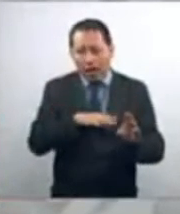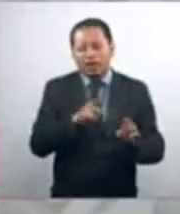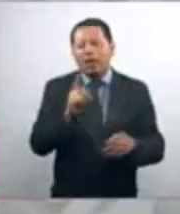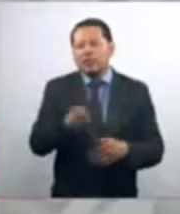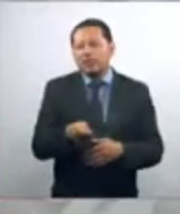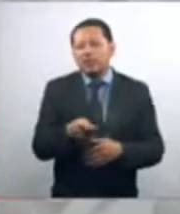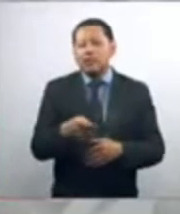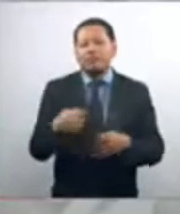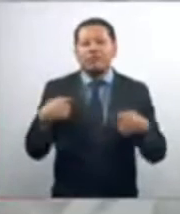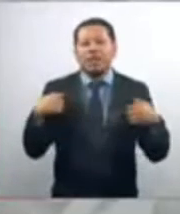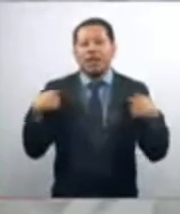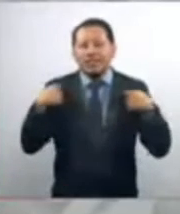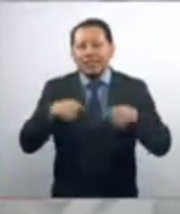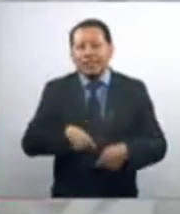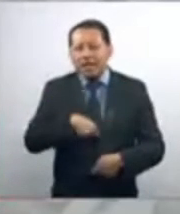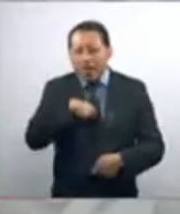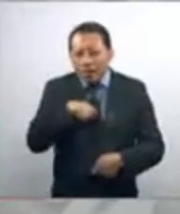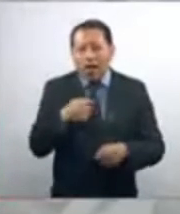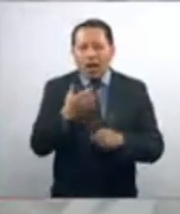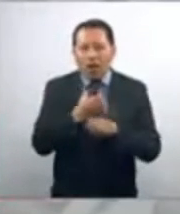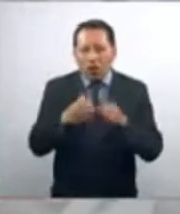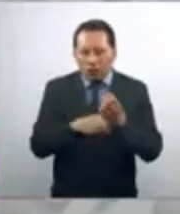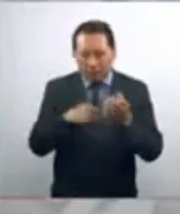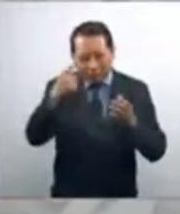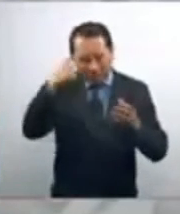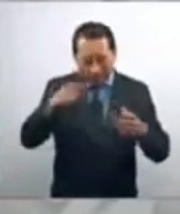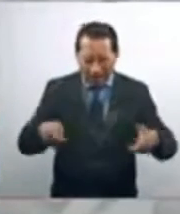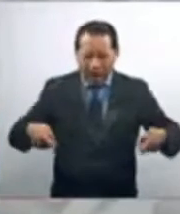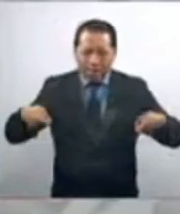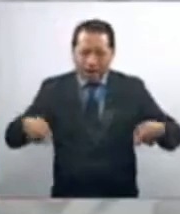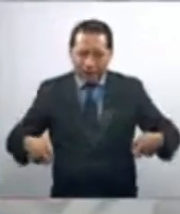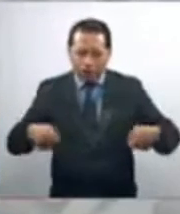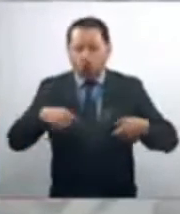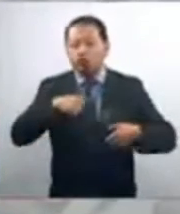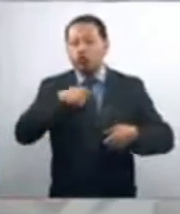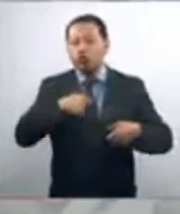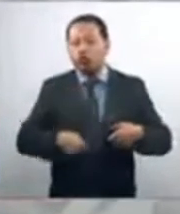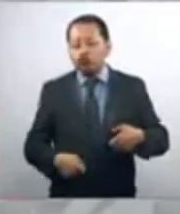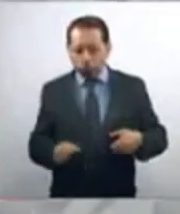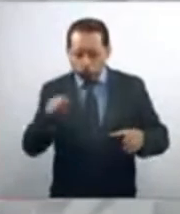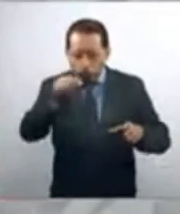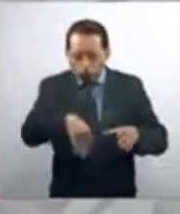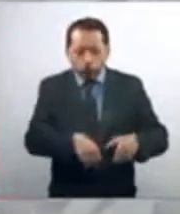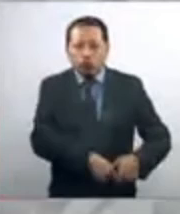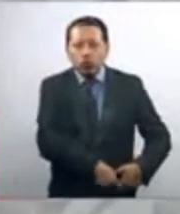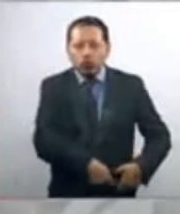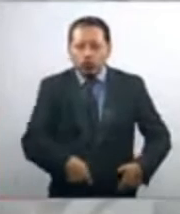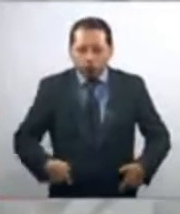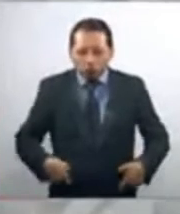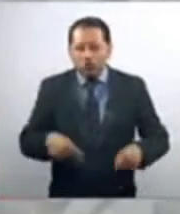su chamarra en unos depósitos de plástico, también sean